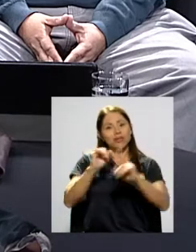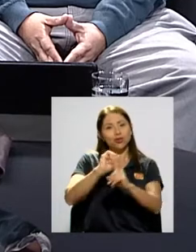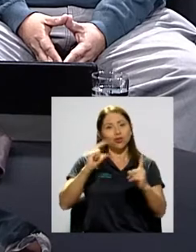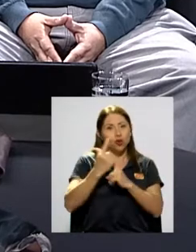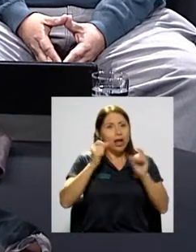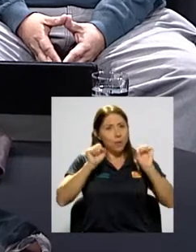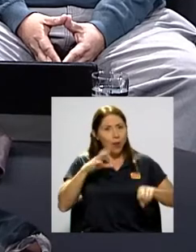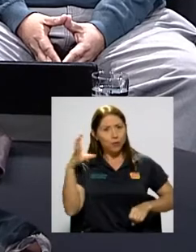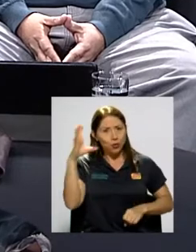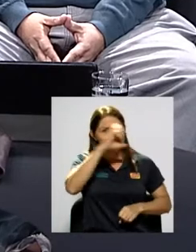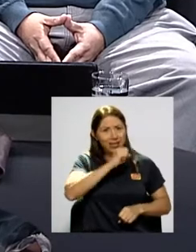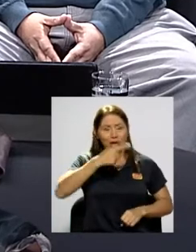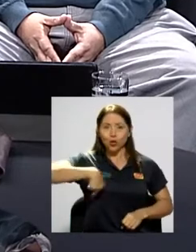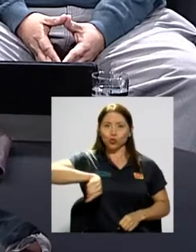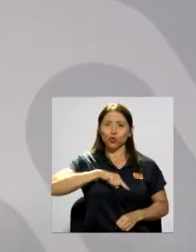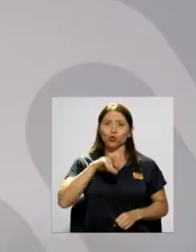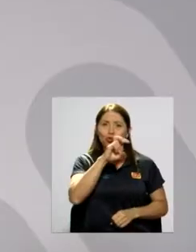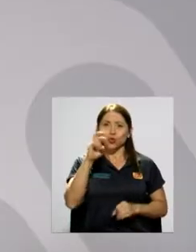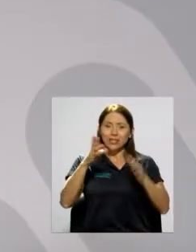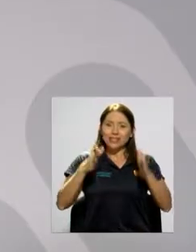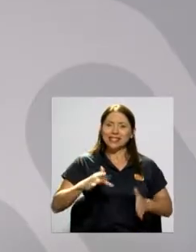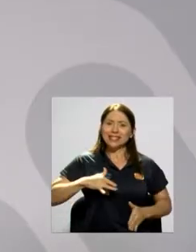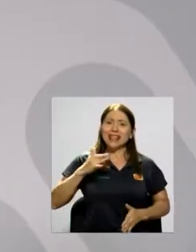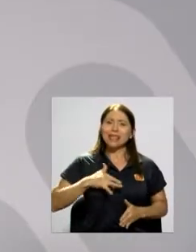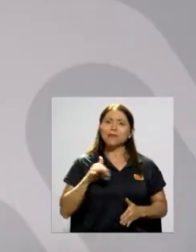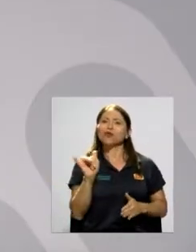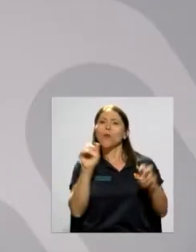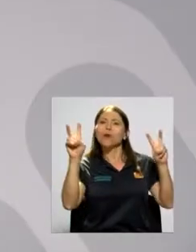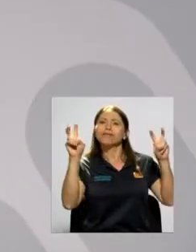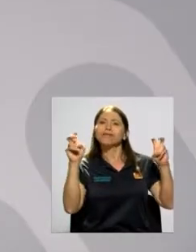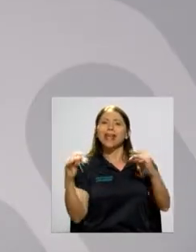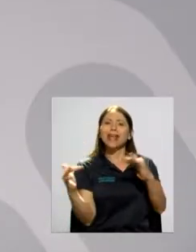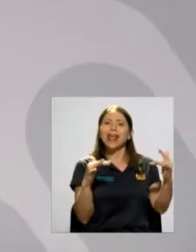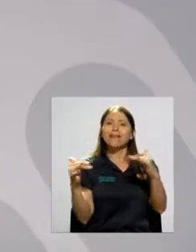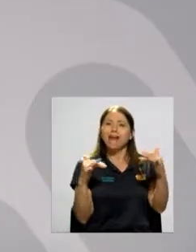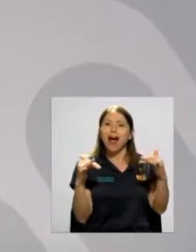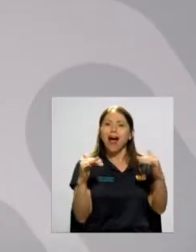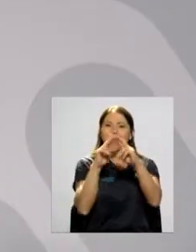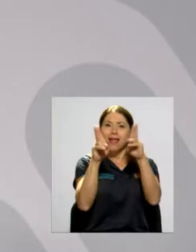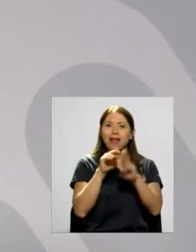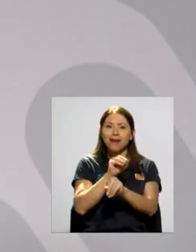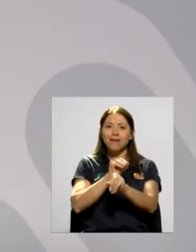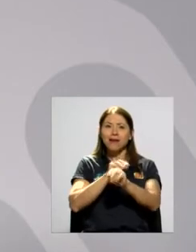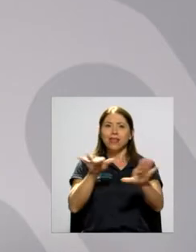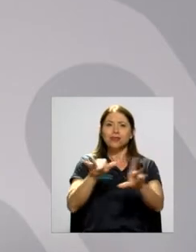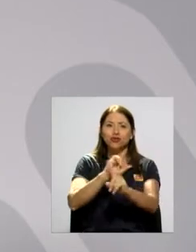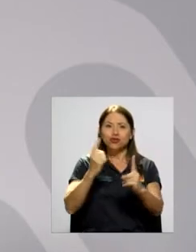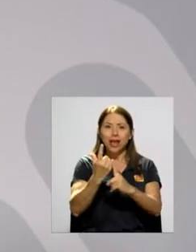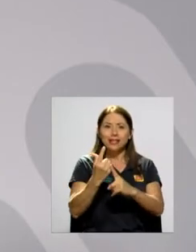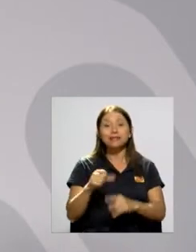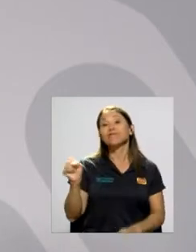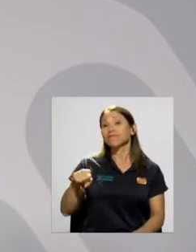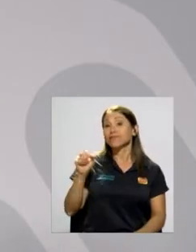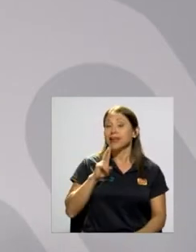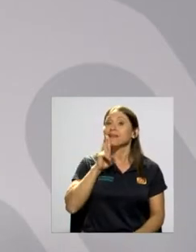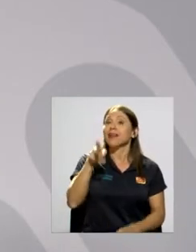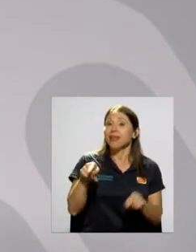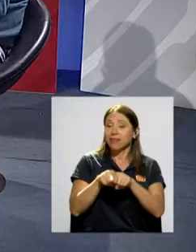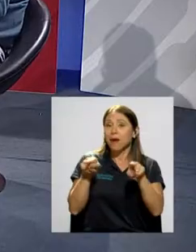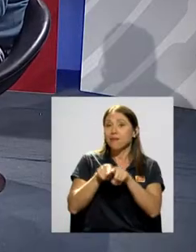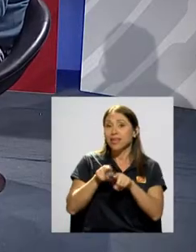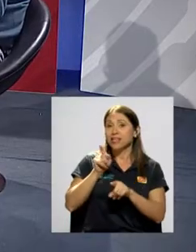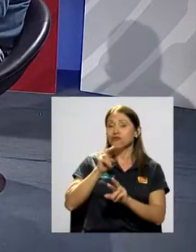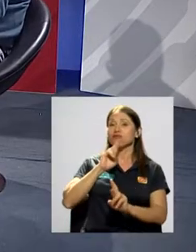que los costarricenses sentimos que ha habido una especie de guerra en redes sociales. Sí, bueno, en realidad también responde a fenómenos